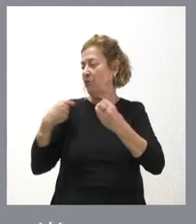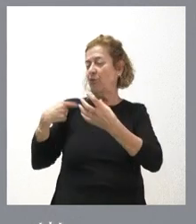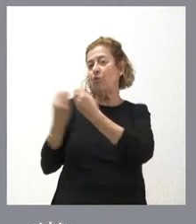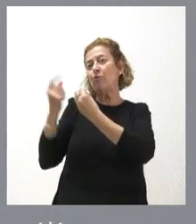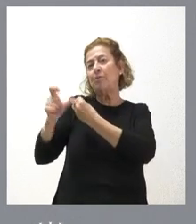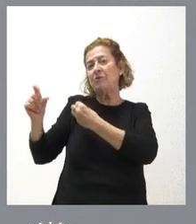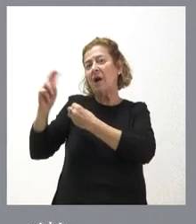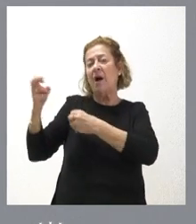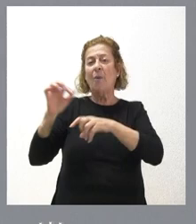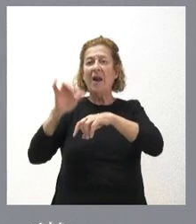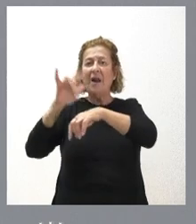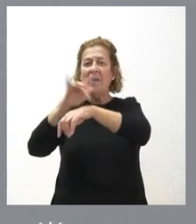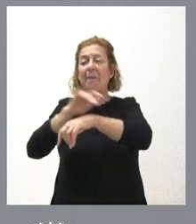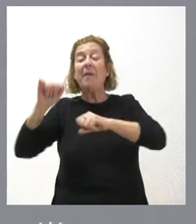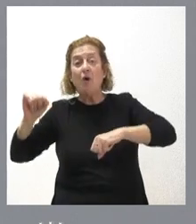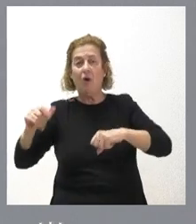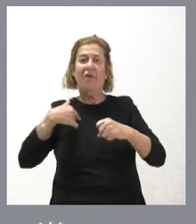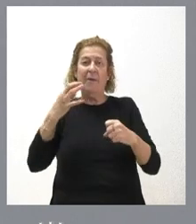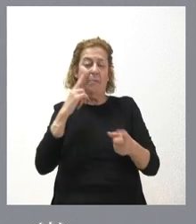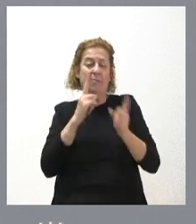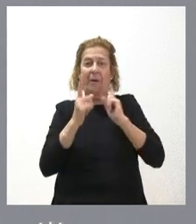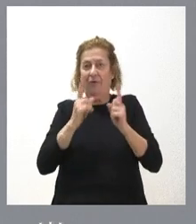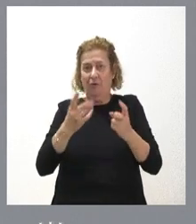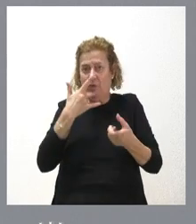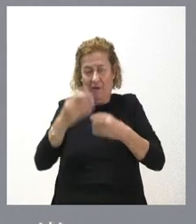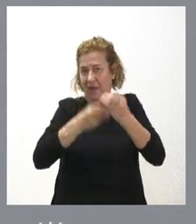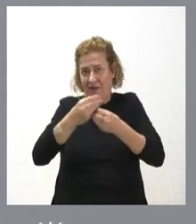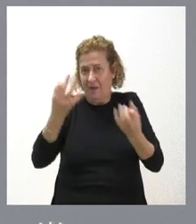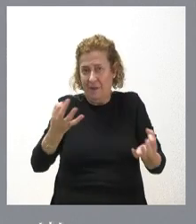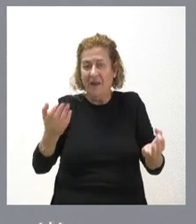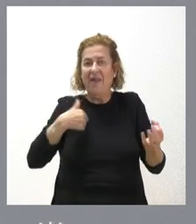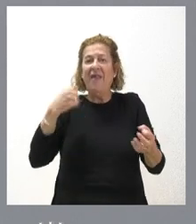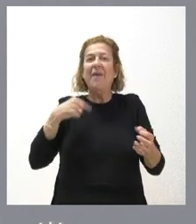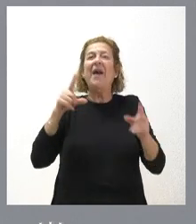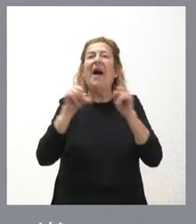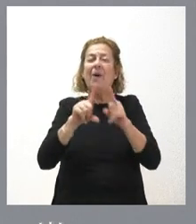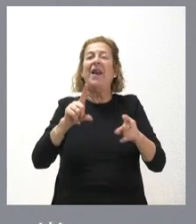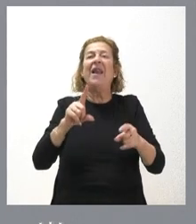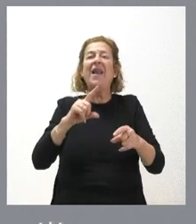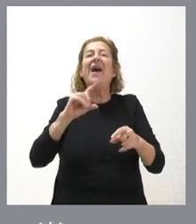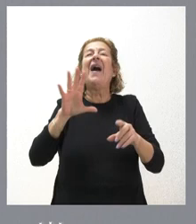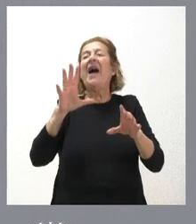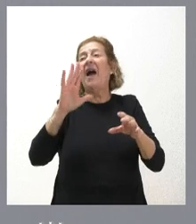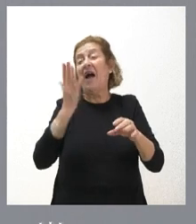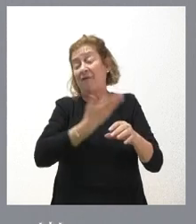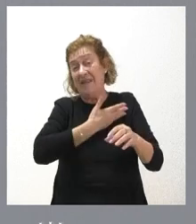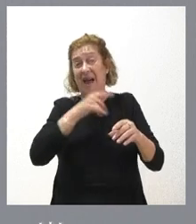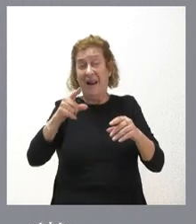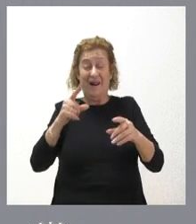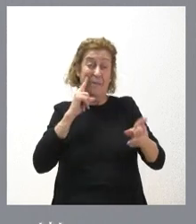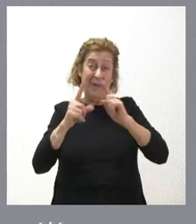vulnerable tome todas las medidas de prevención que conocemos y esto no solo tendría que afectar estas medidas de